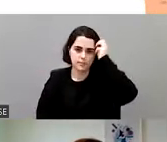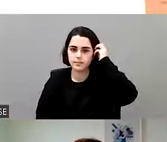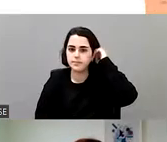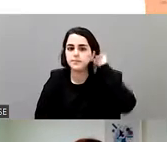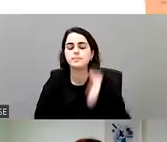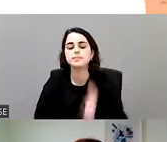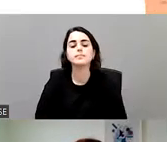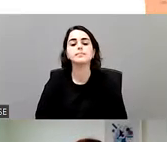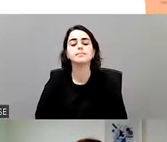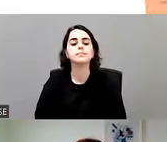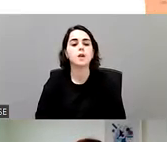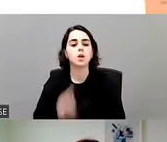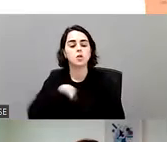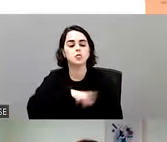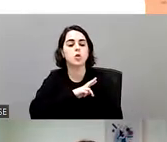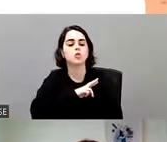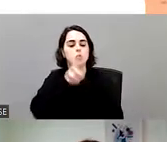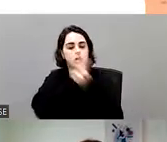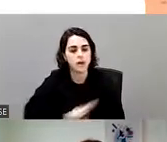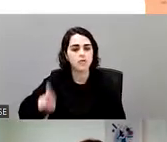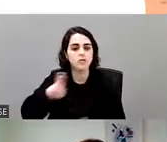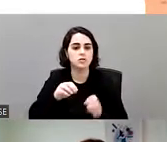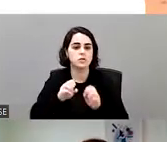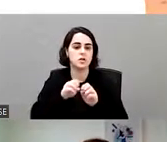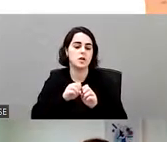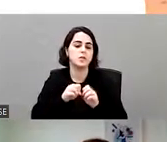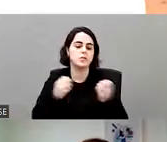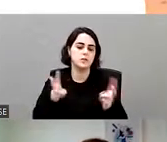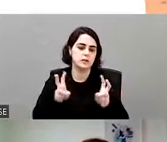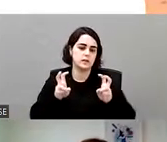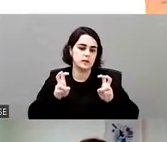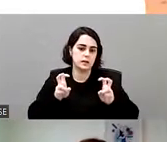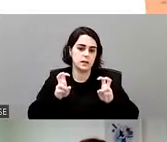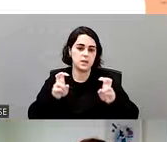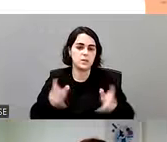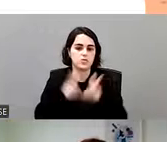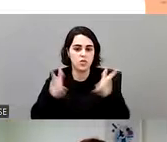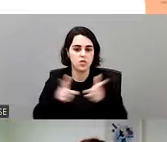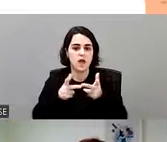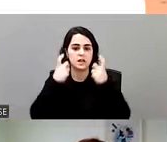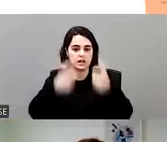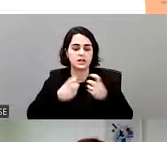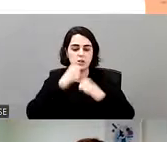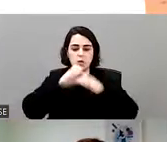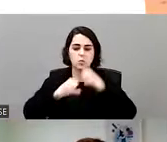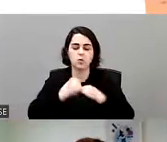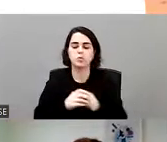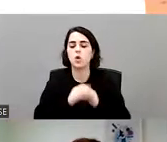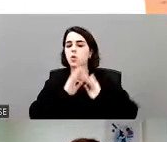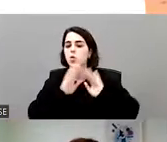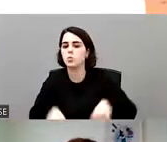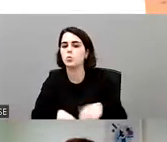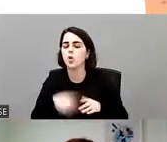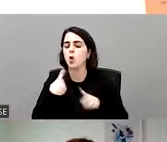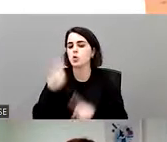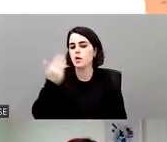Y sí que le reforzamos socialmente cada intento comunicativo que hace. Y por último, tengo unos puntos importantes